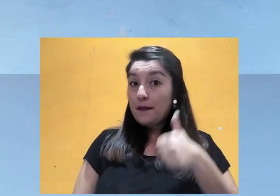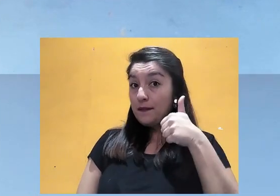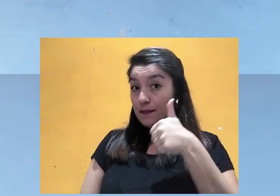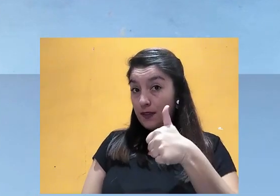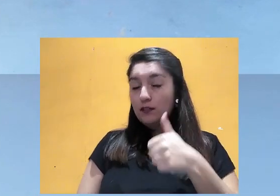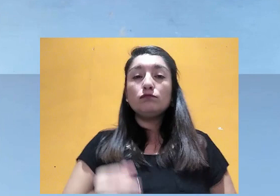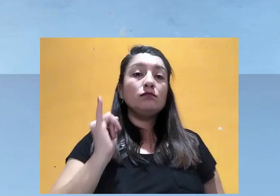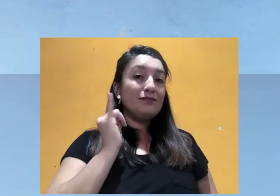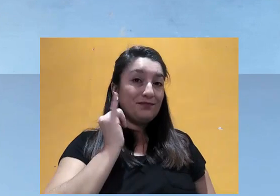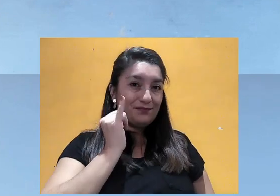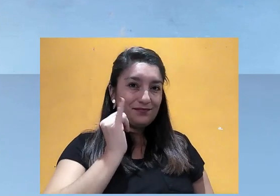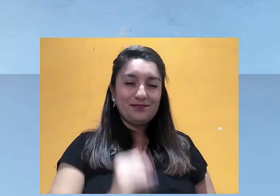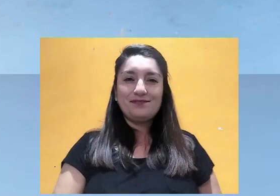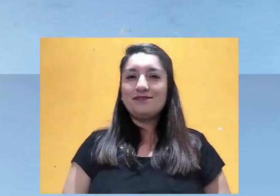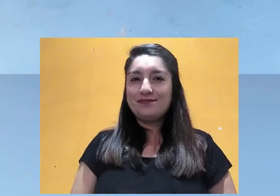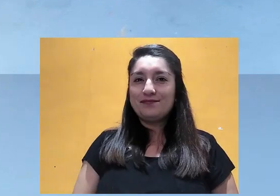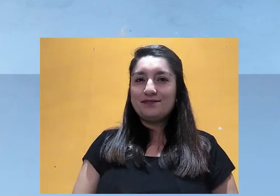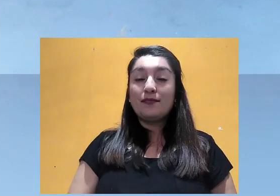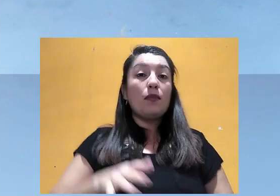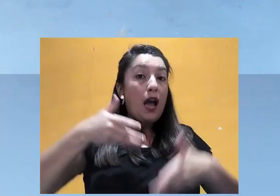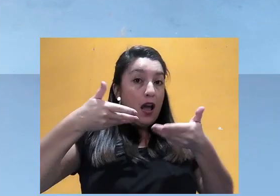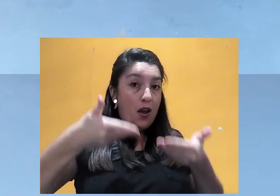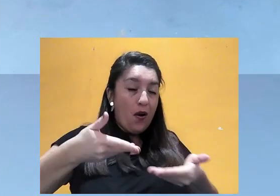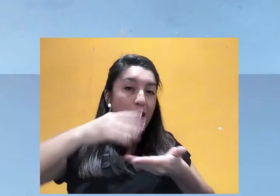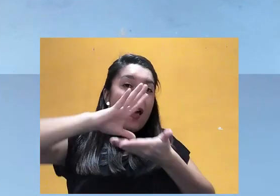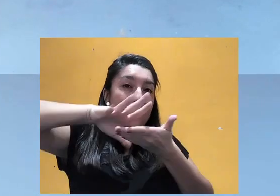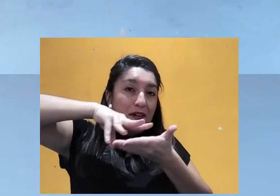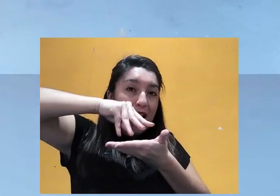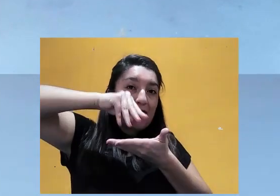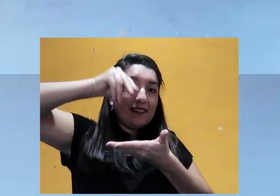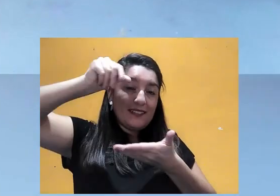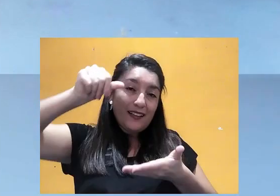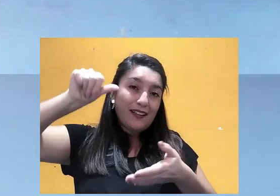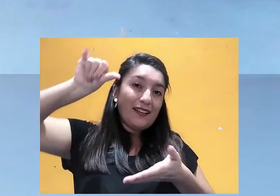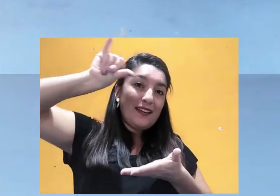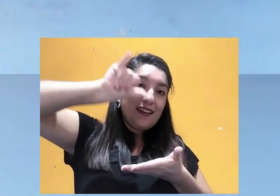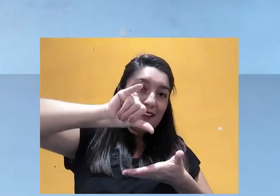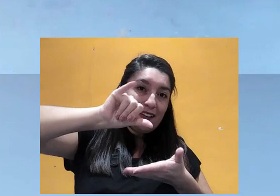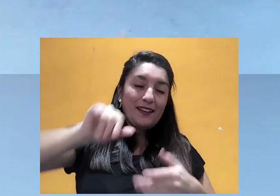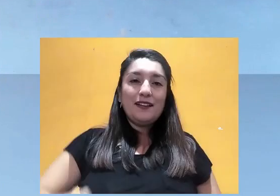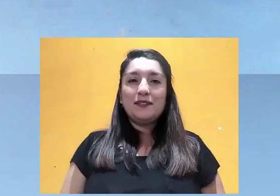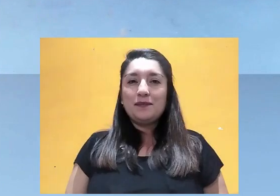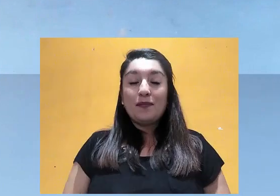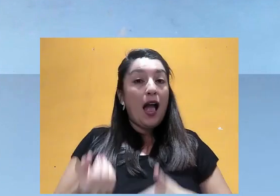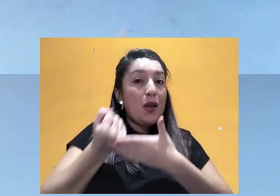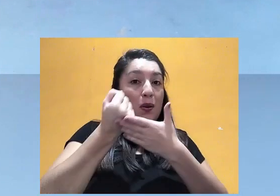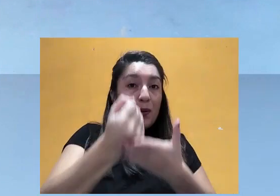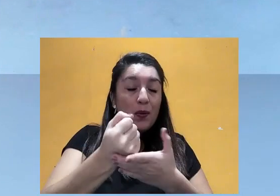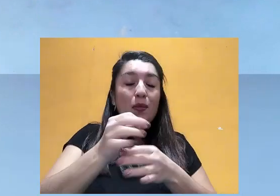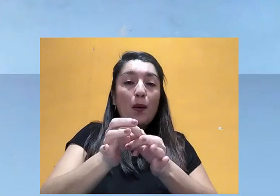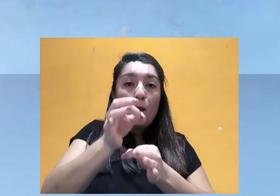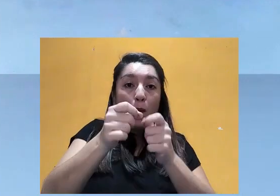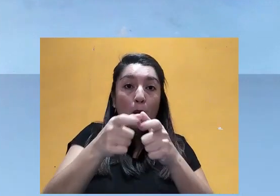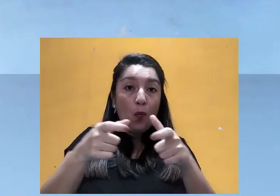¿Ahí está bien? Sí, sí. Dale la vaselina. ¿La vaselina? La ayuda del embudo. Con ayuda